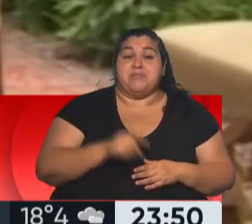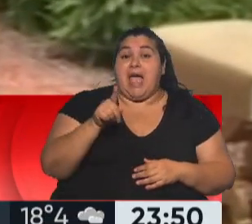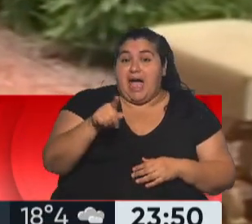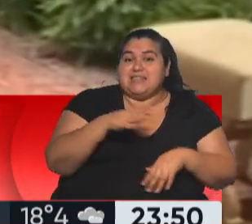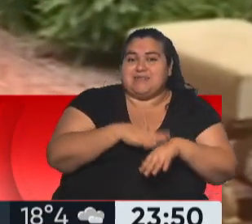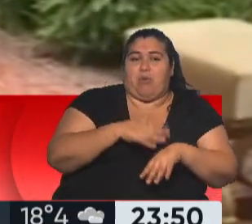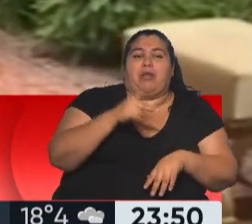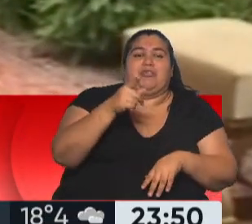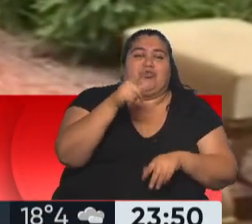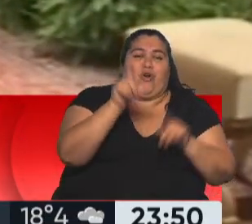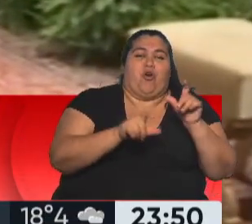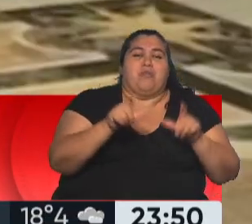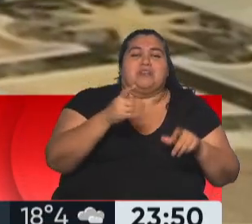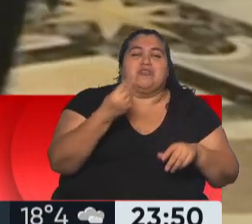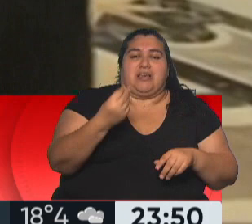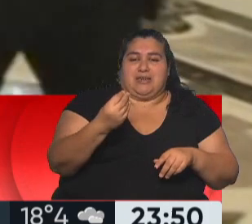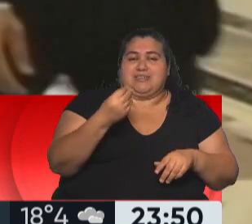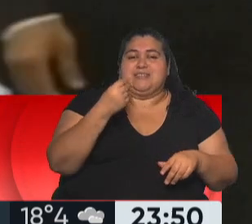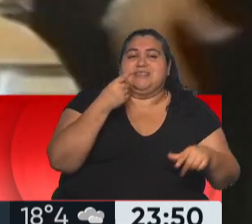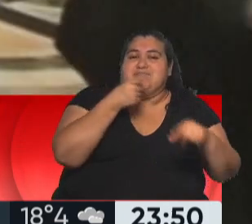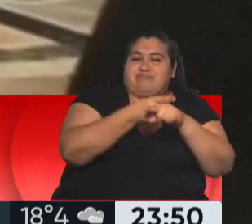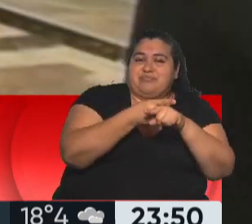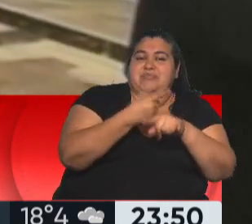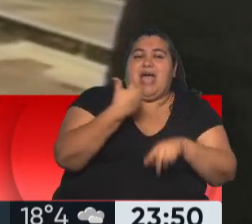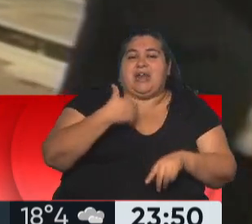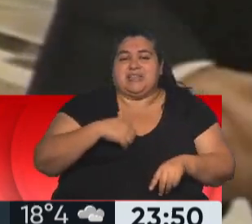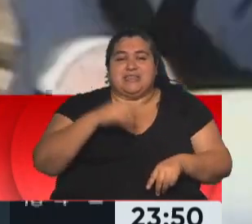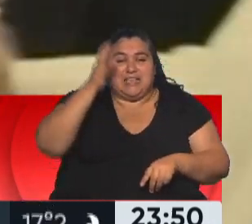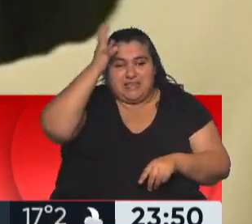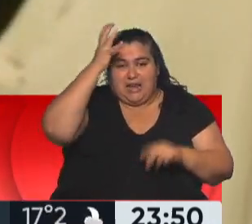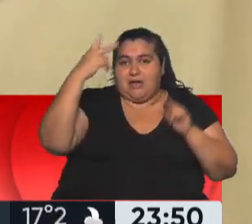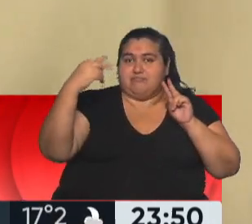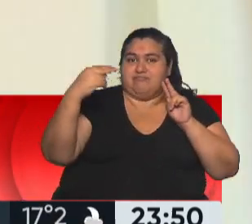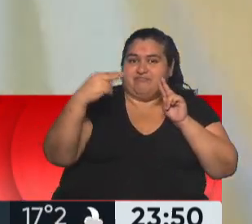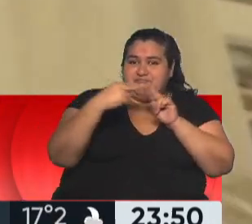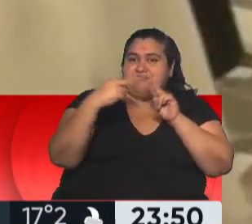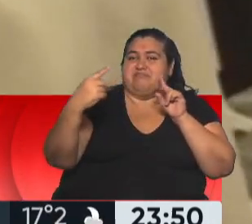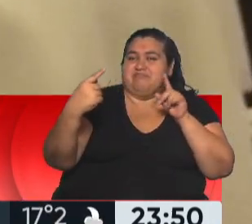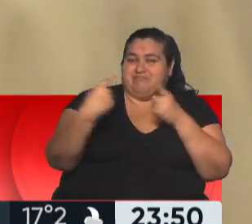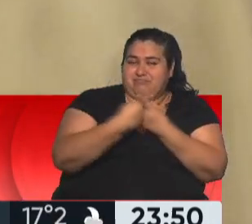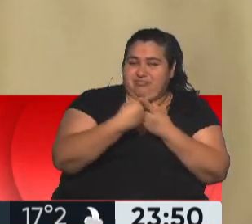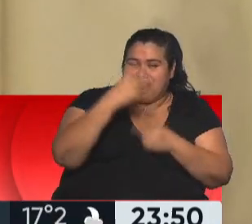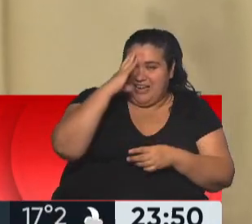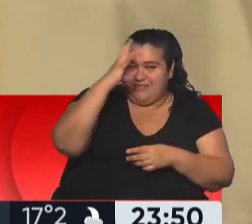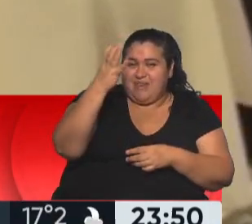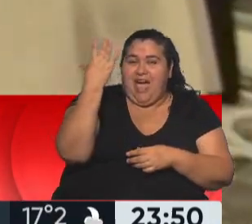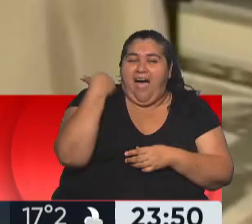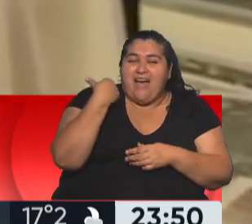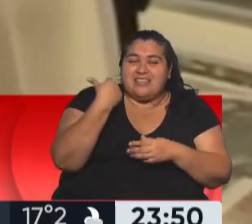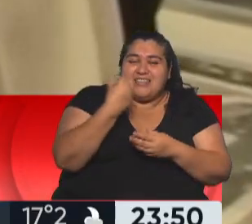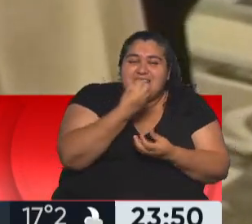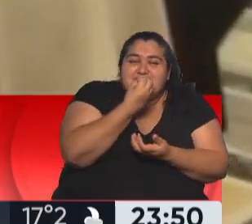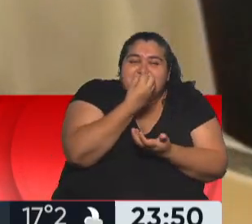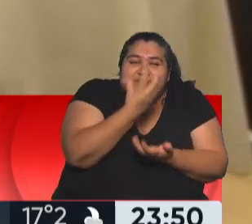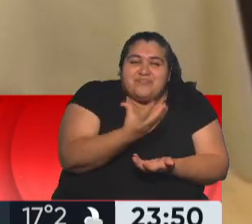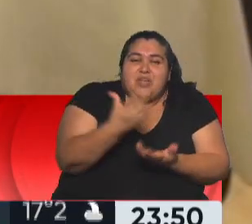encuentro de Argentina e Italia, donde estaban los protagonistas, y Messi, que le lleva aquel recordado olivo. El olivo. Que le